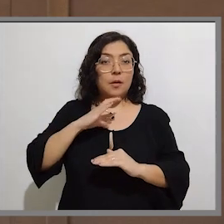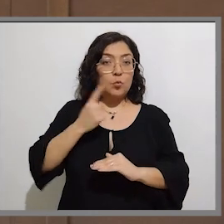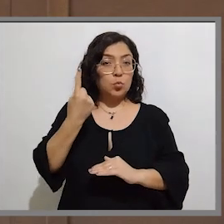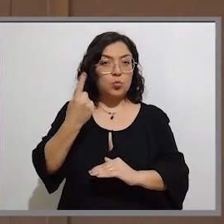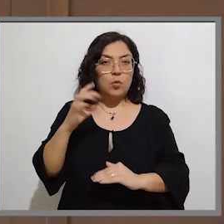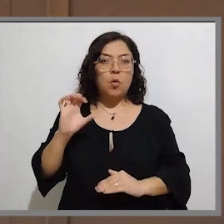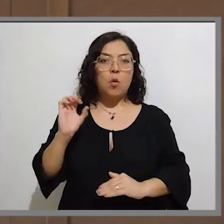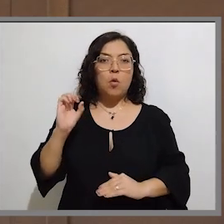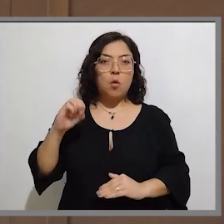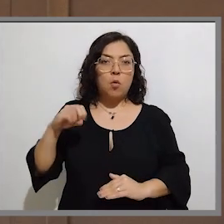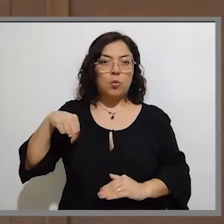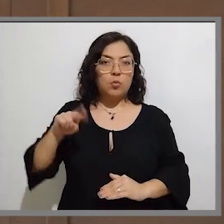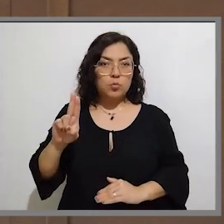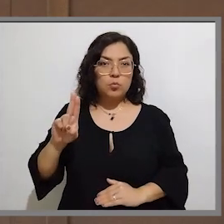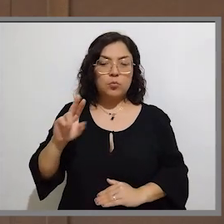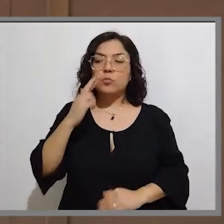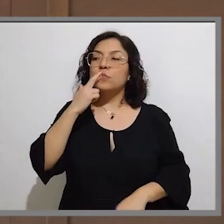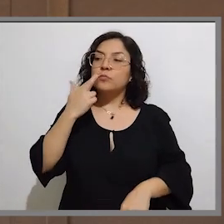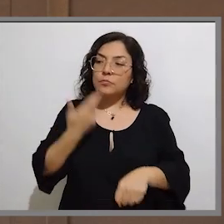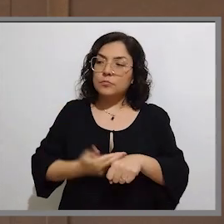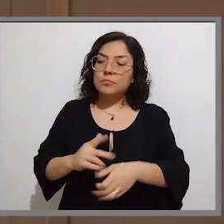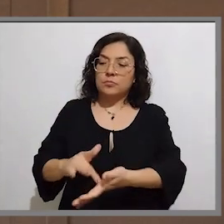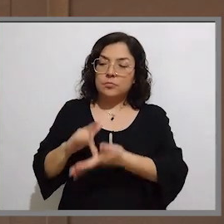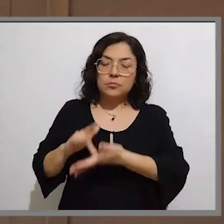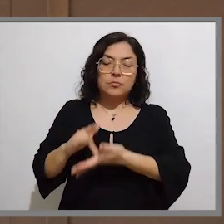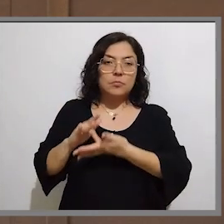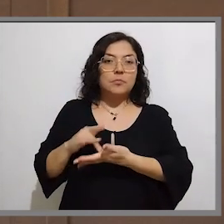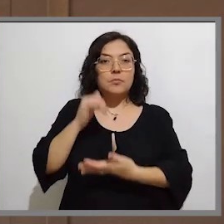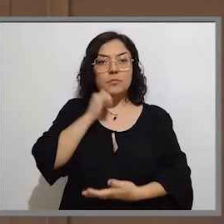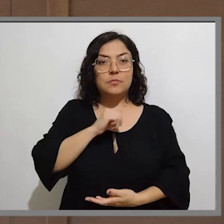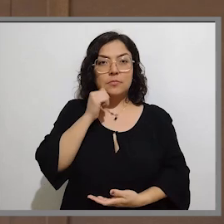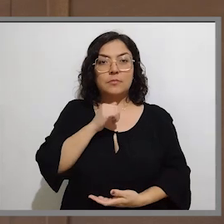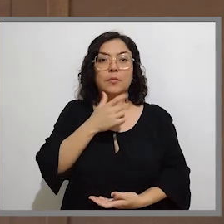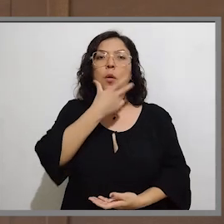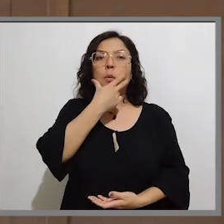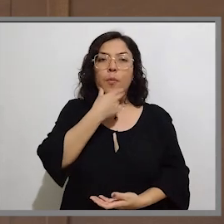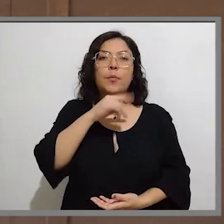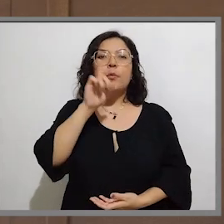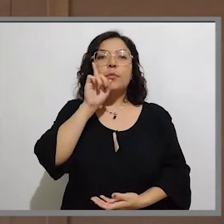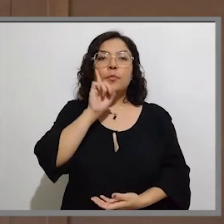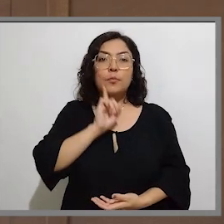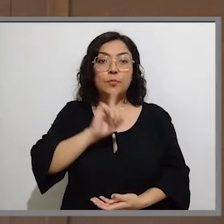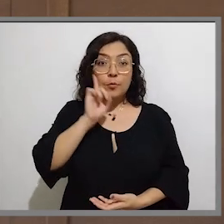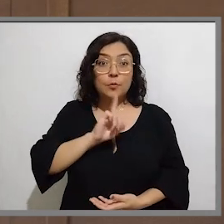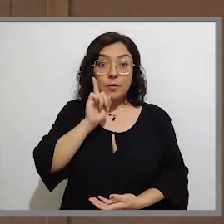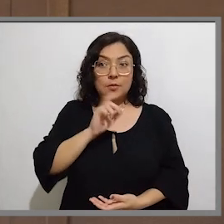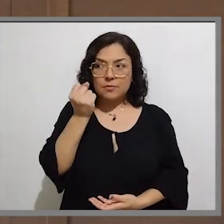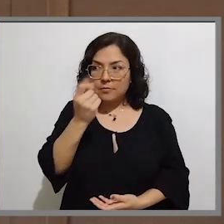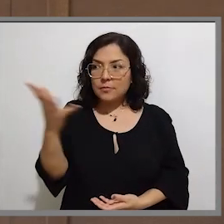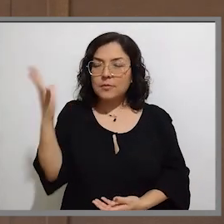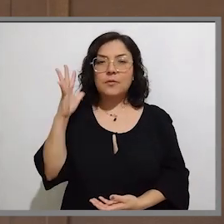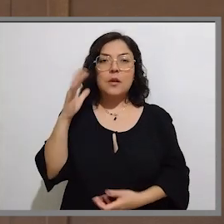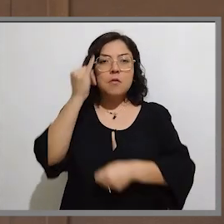en este caso a un organismo público local electoral, contar con investigadoras, con profesoras